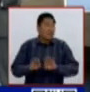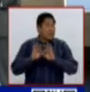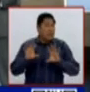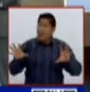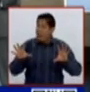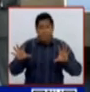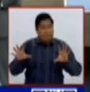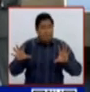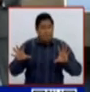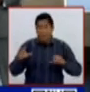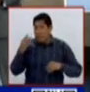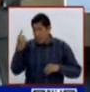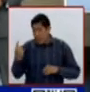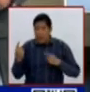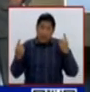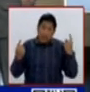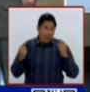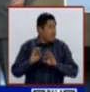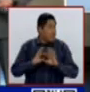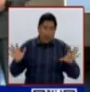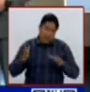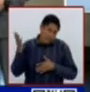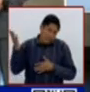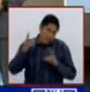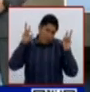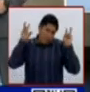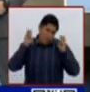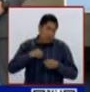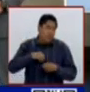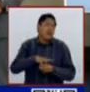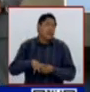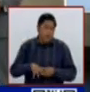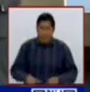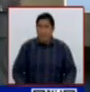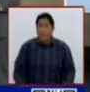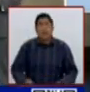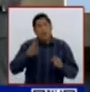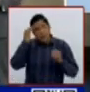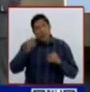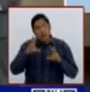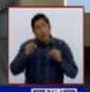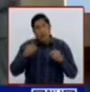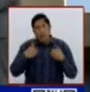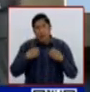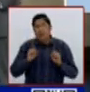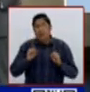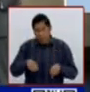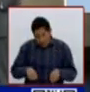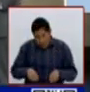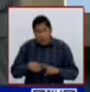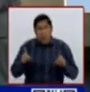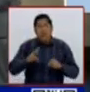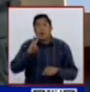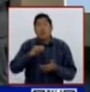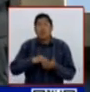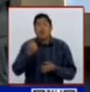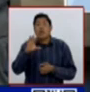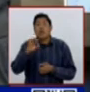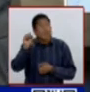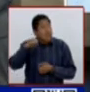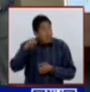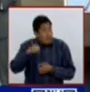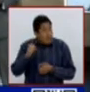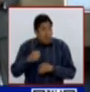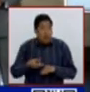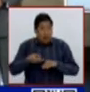hubo incremento salarial. Todo esto por lo que tú decías, por el tema de la pandemia, porque no se tenía la posibilidad. Pero el 2019 sí hubo